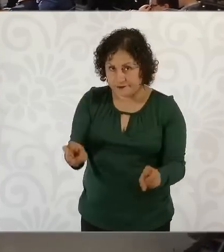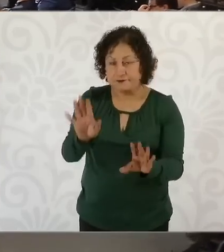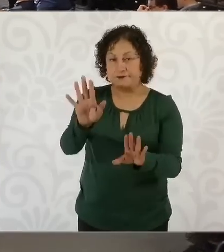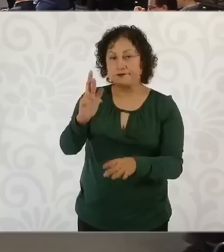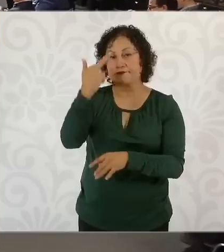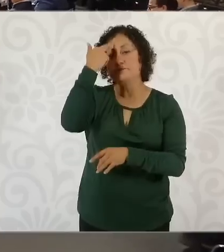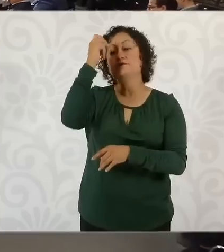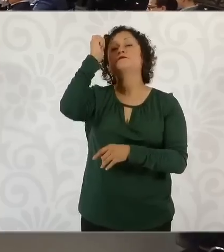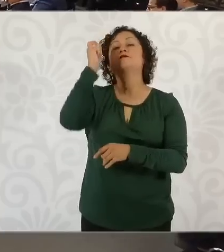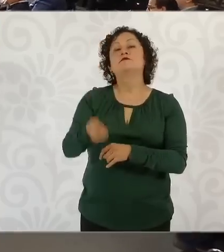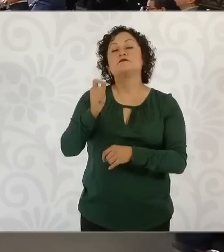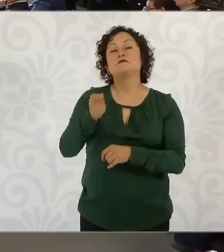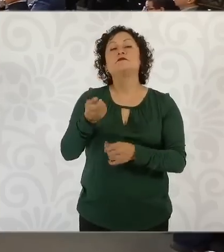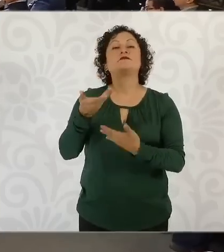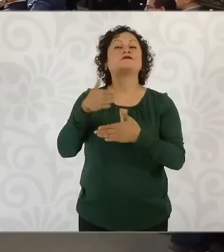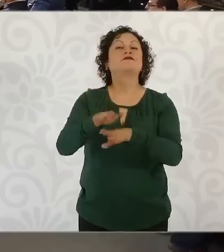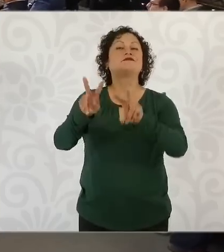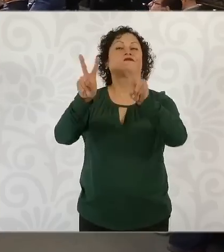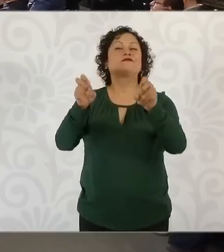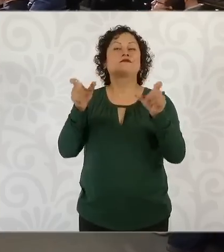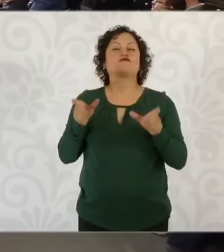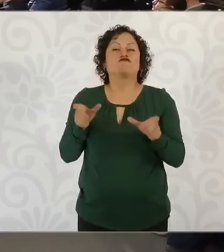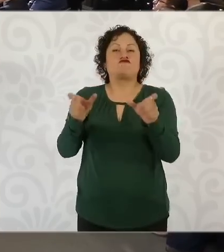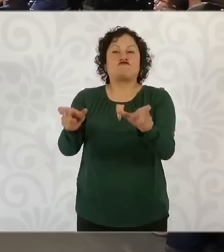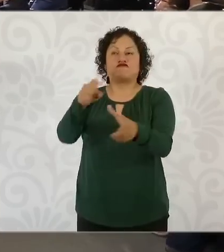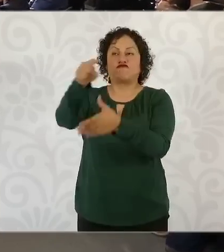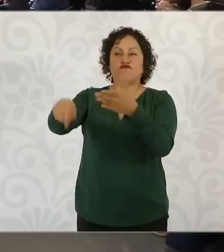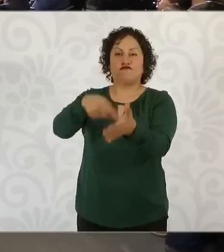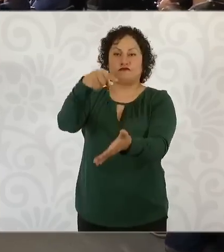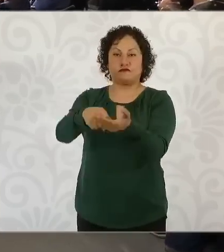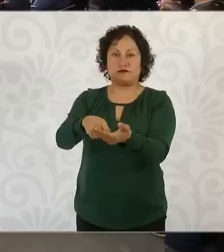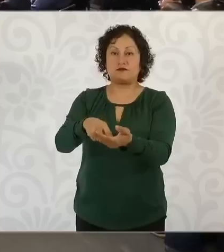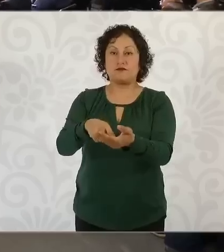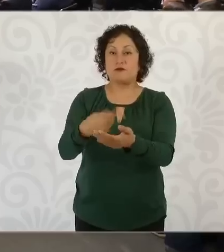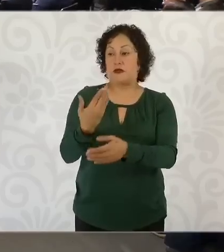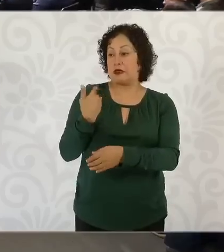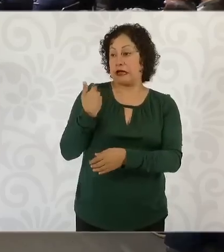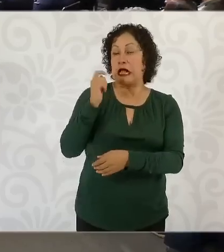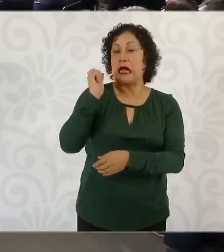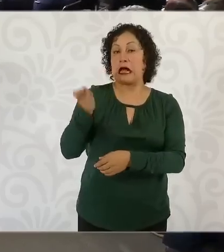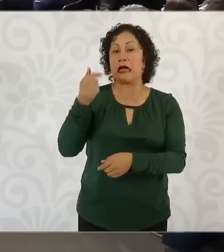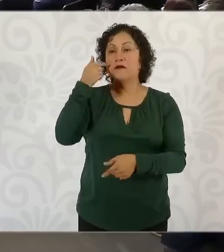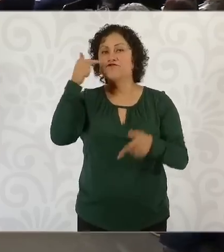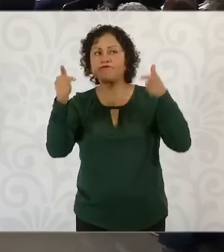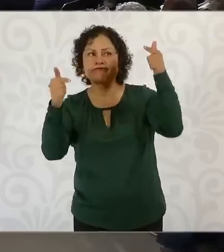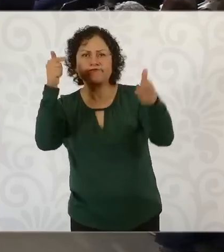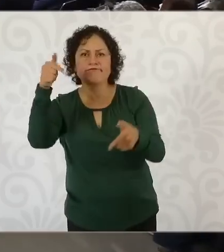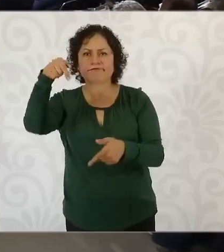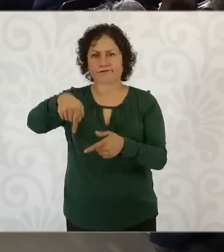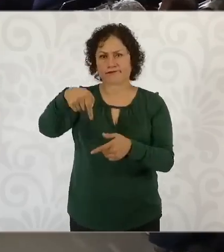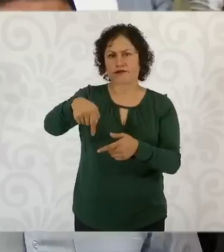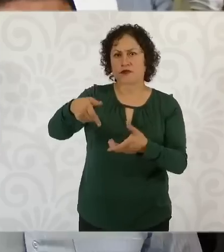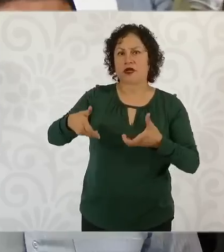de aseguramientos o lo que tiene que ver con cuestiones de inmuebles, sabemos en los últimos días también se ha dado una circunstancia especial aquí en